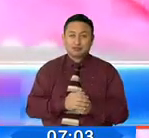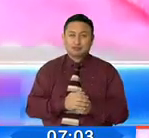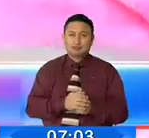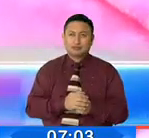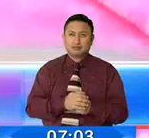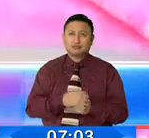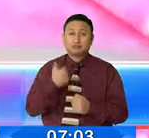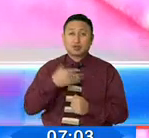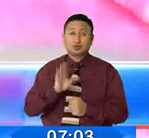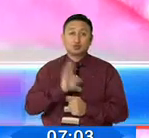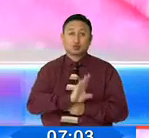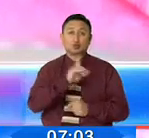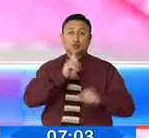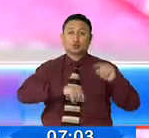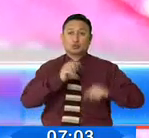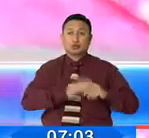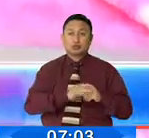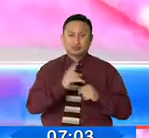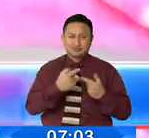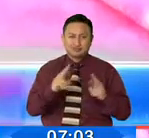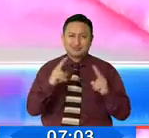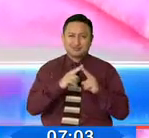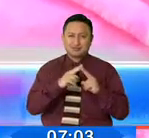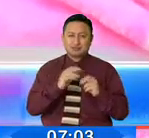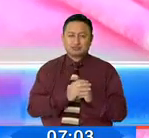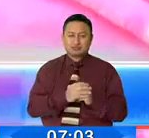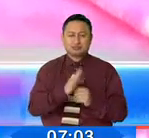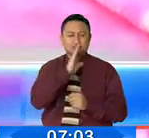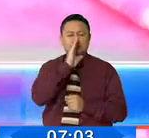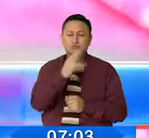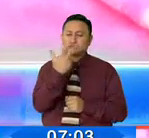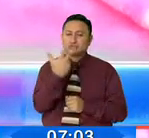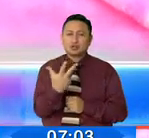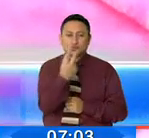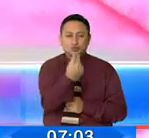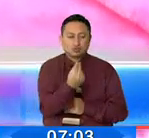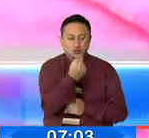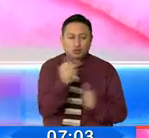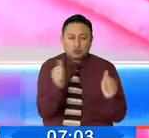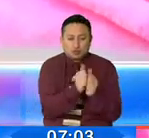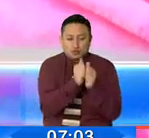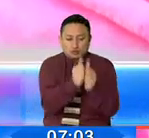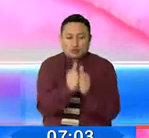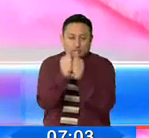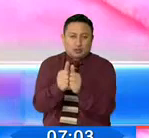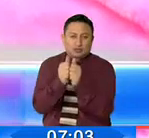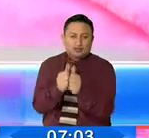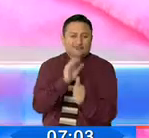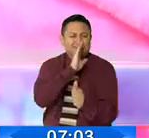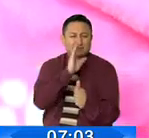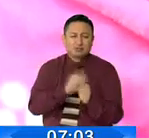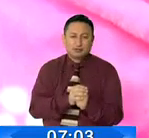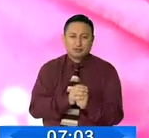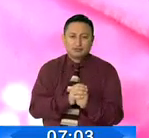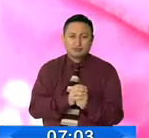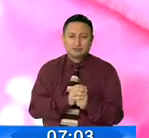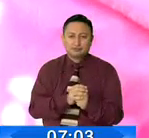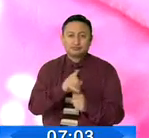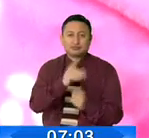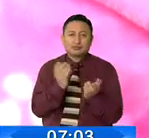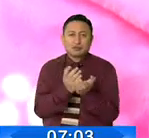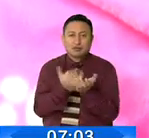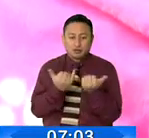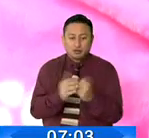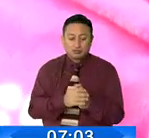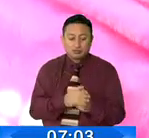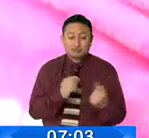era amiga de él y eran conocidos. Los tres siempre fueron a vivir juntos, fueron a trabajar juntos en una recicladora y ahora